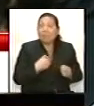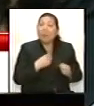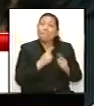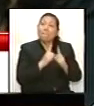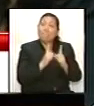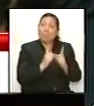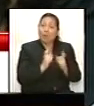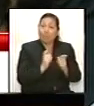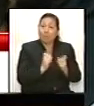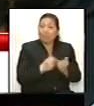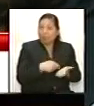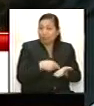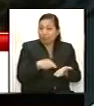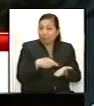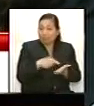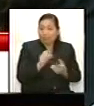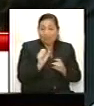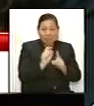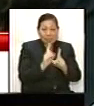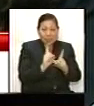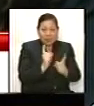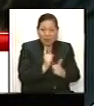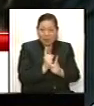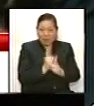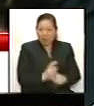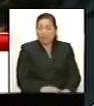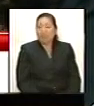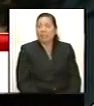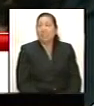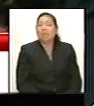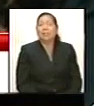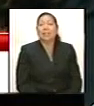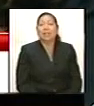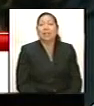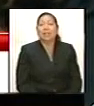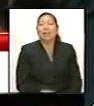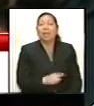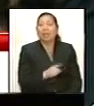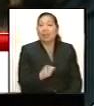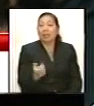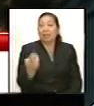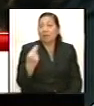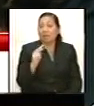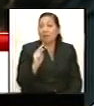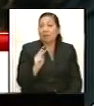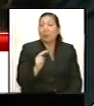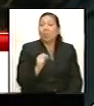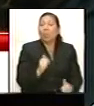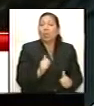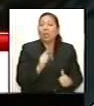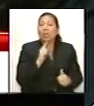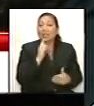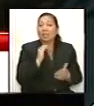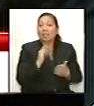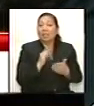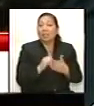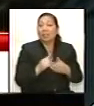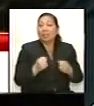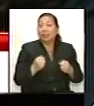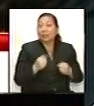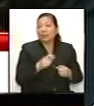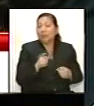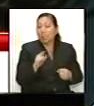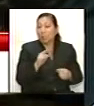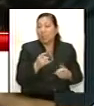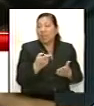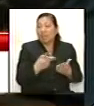es, nosotros mandamos a secuestros, en este caso, y ellos van a verificar cuál es el perfil, porque esa es la desesperación del